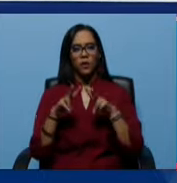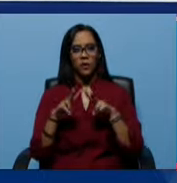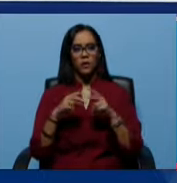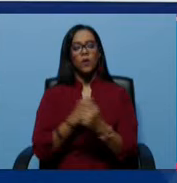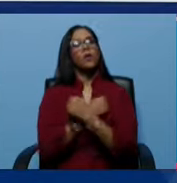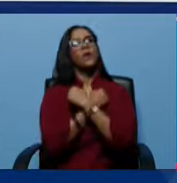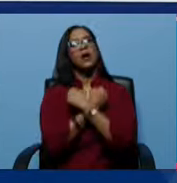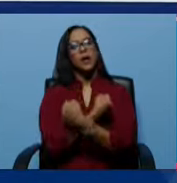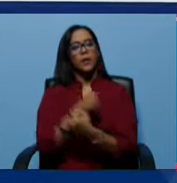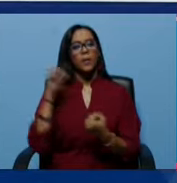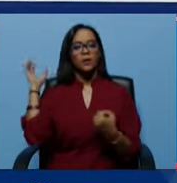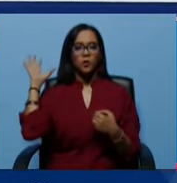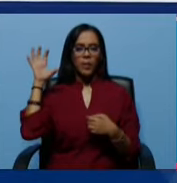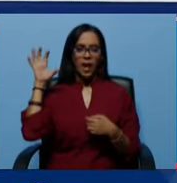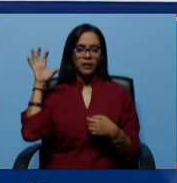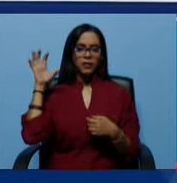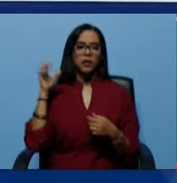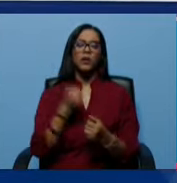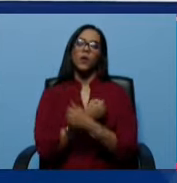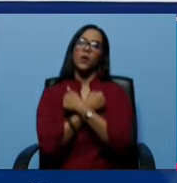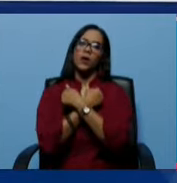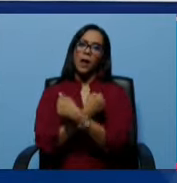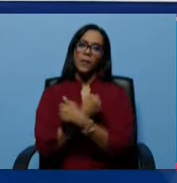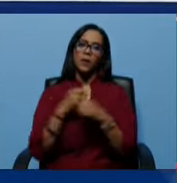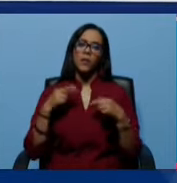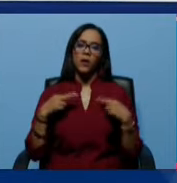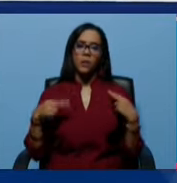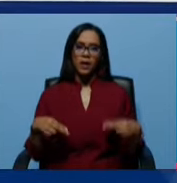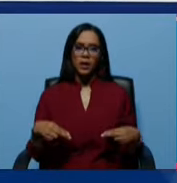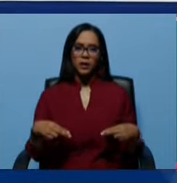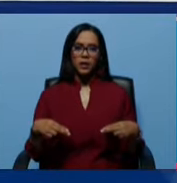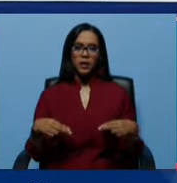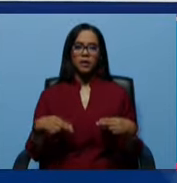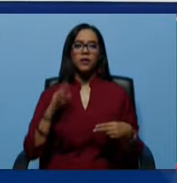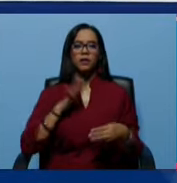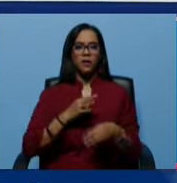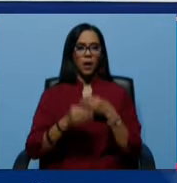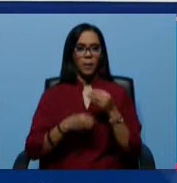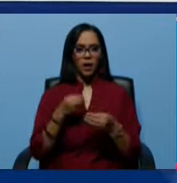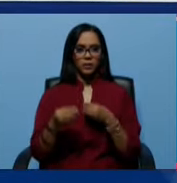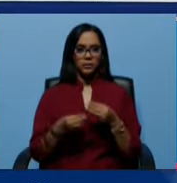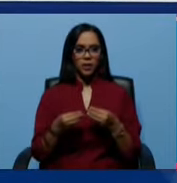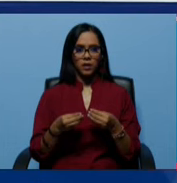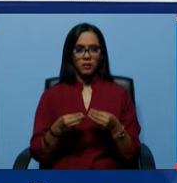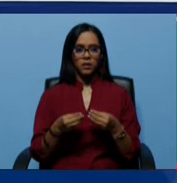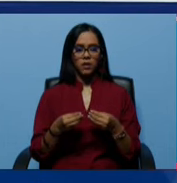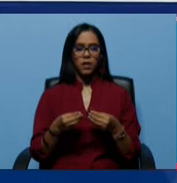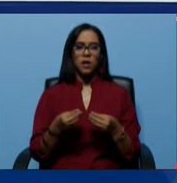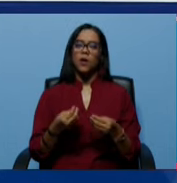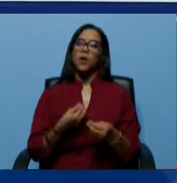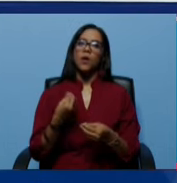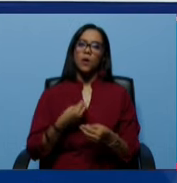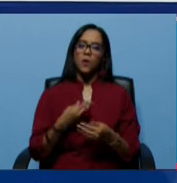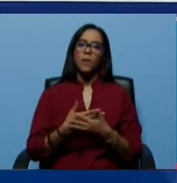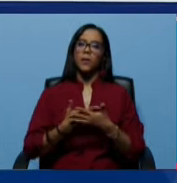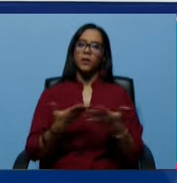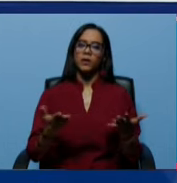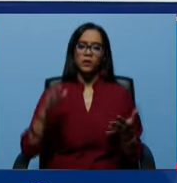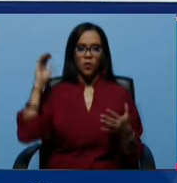amor por su patria, con amor por la humanidad, lo estamos haciendo como garantía de un